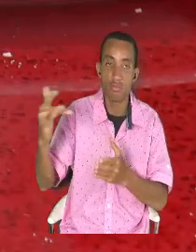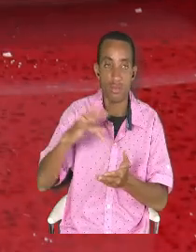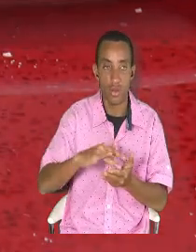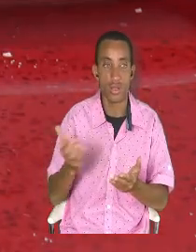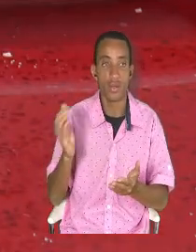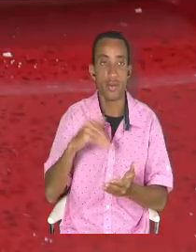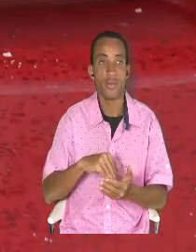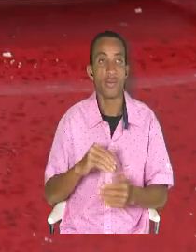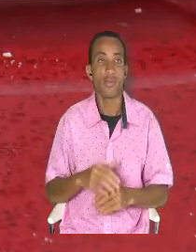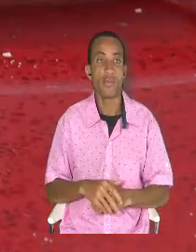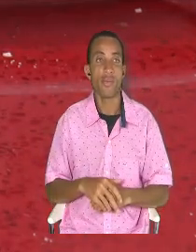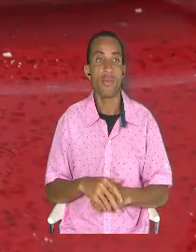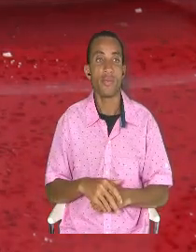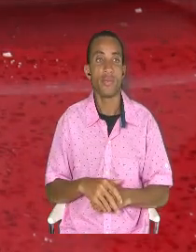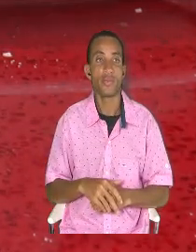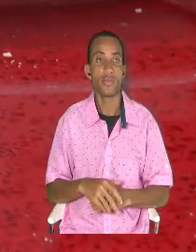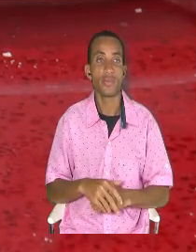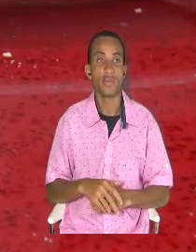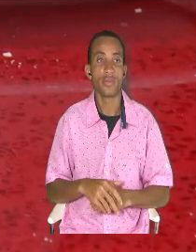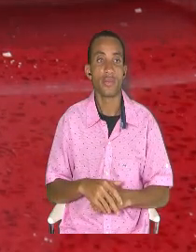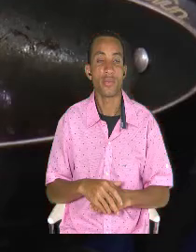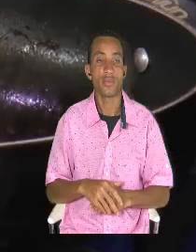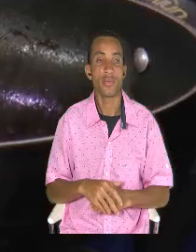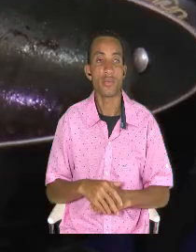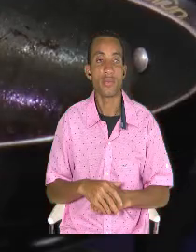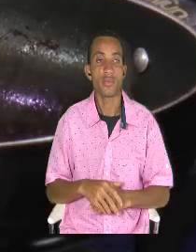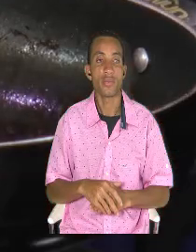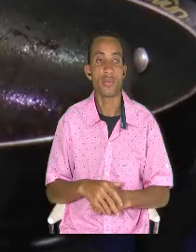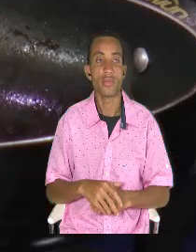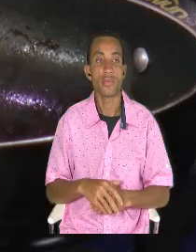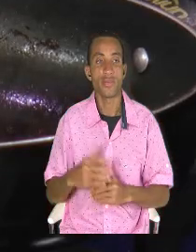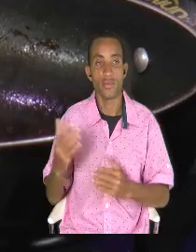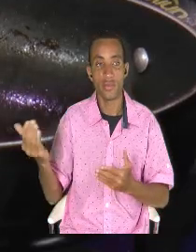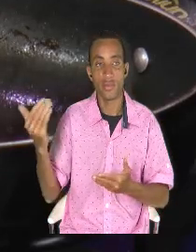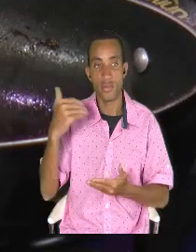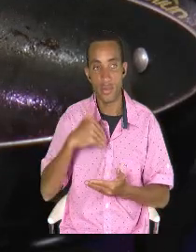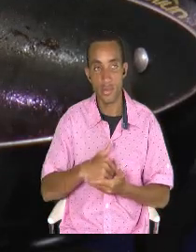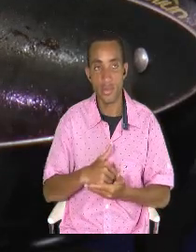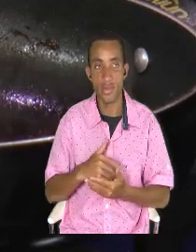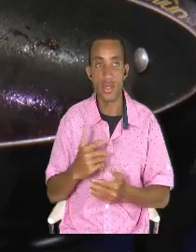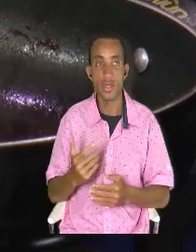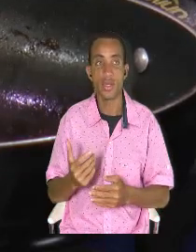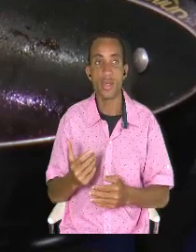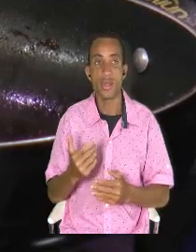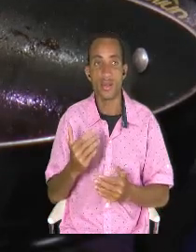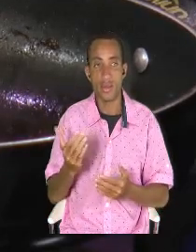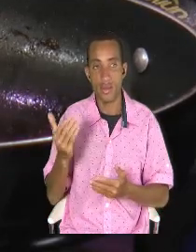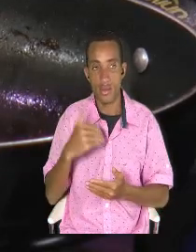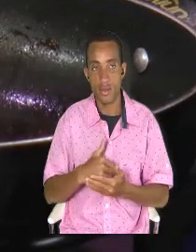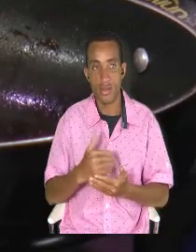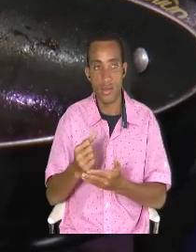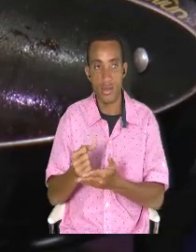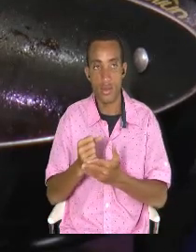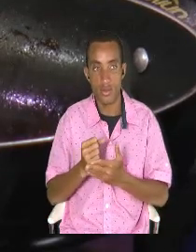acompañe. Excelente. Y en esa ocasión espero que venga y nos emplate y nos monte. Sí, sí.